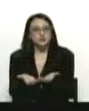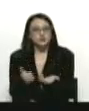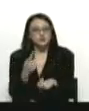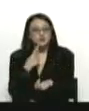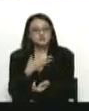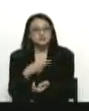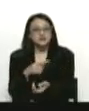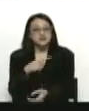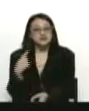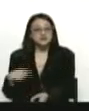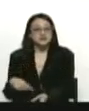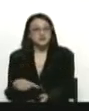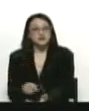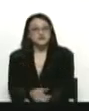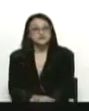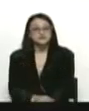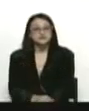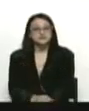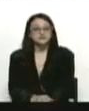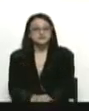presidente de China, Xi Jinping.